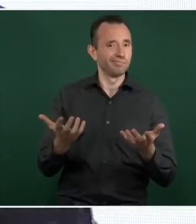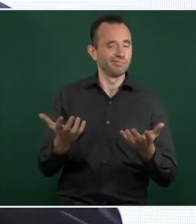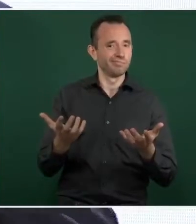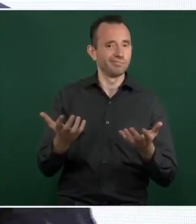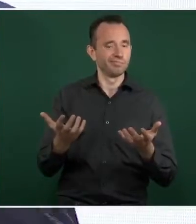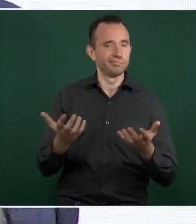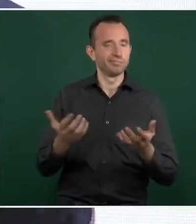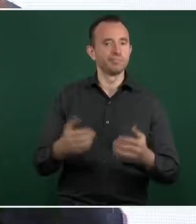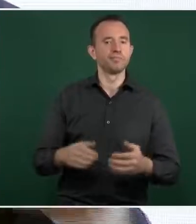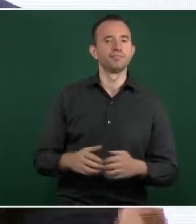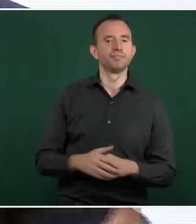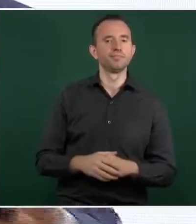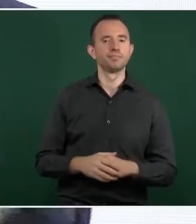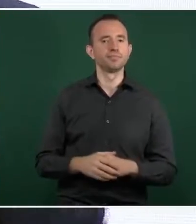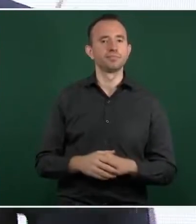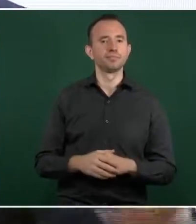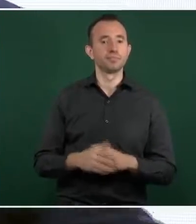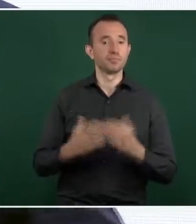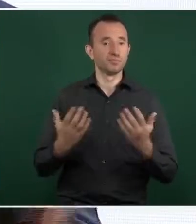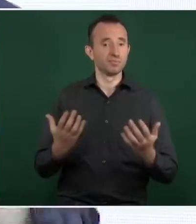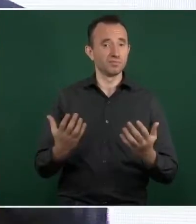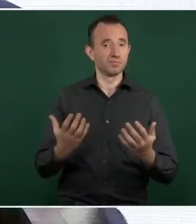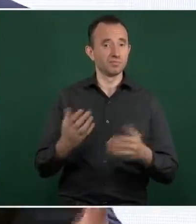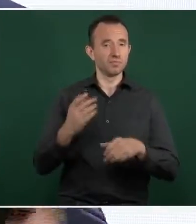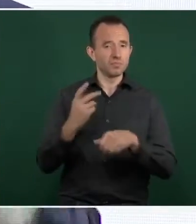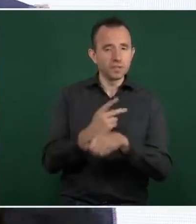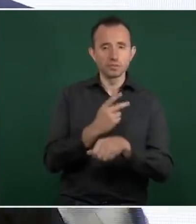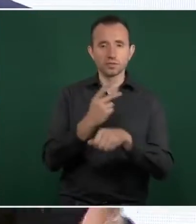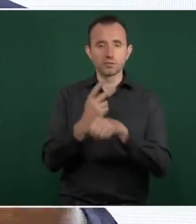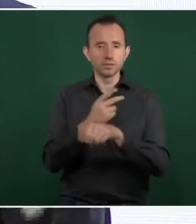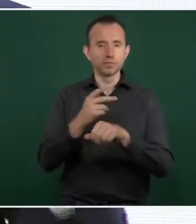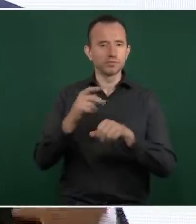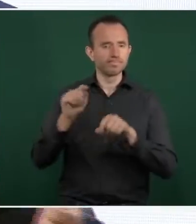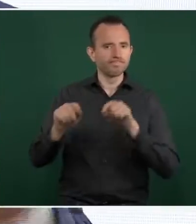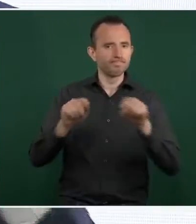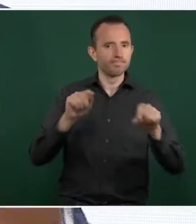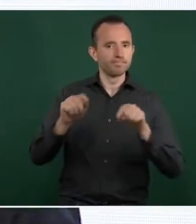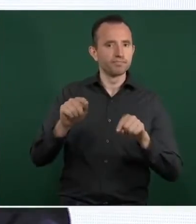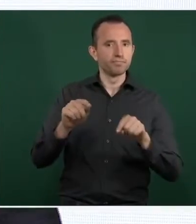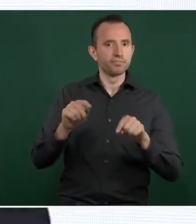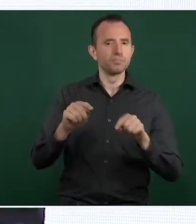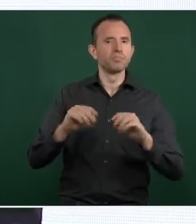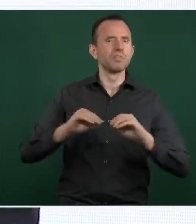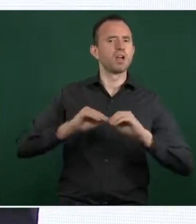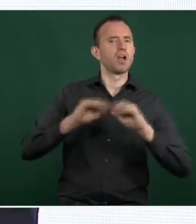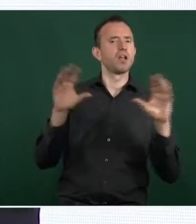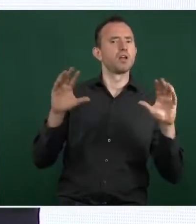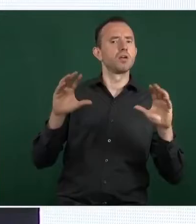Y todo lo que pasa, desde luego, no vivimos en una sociedad